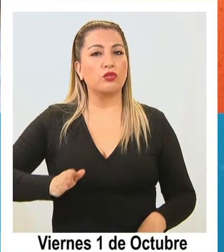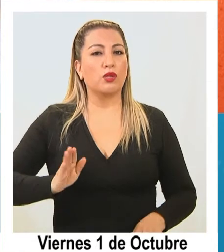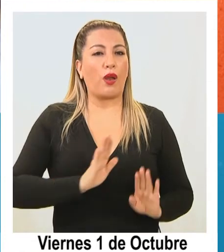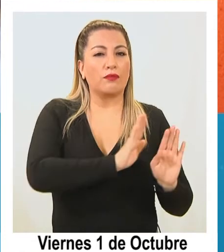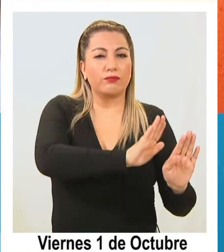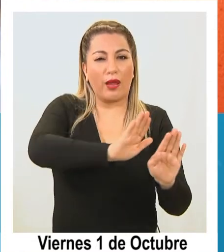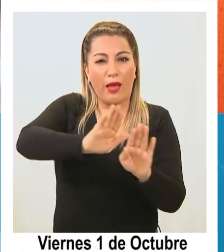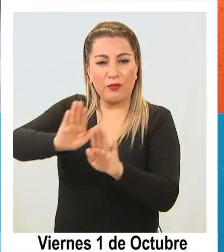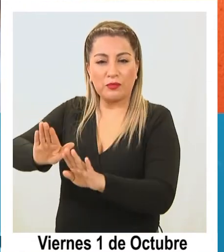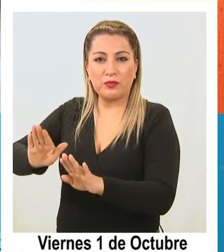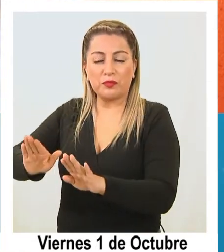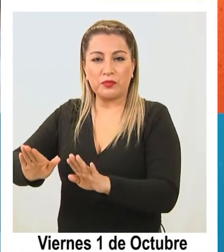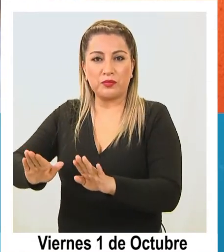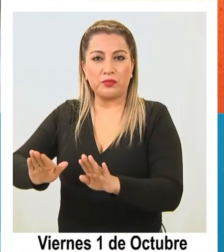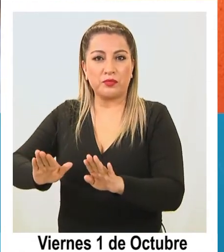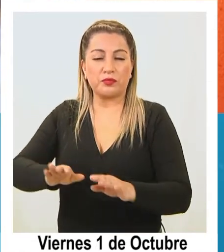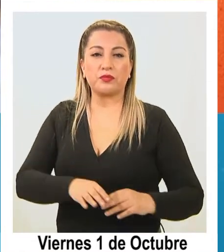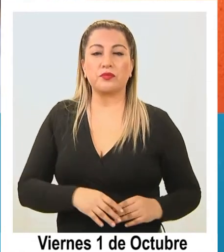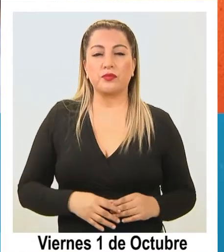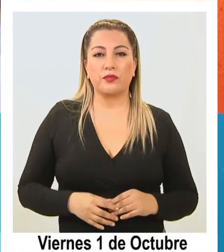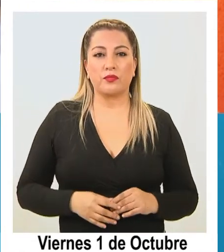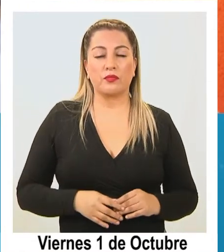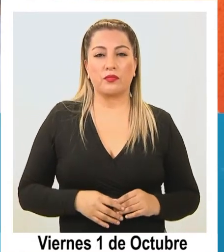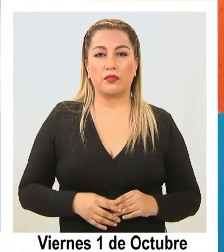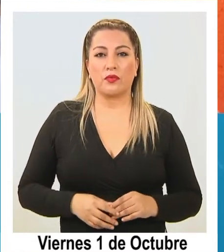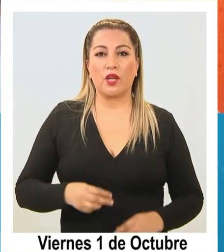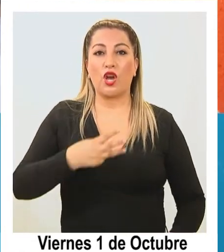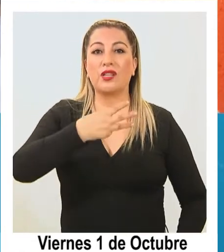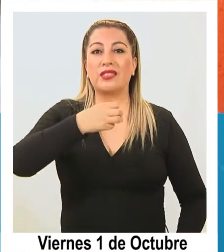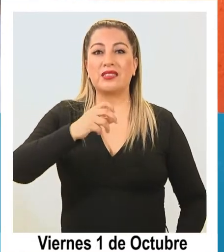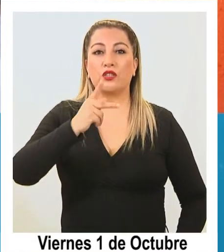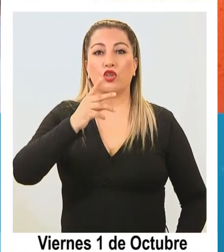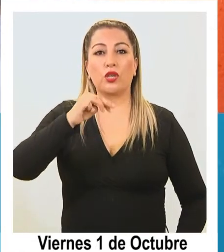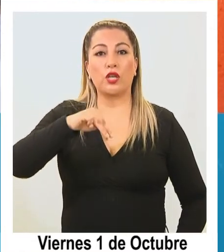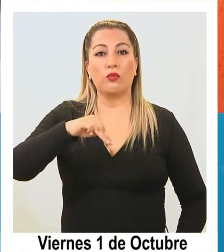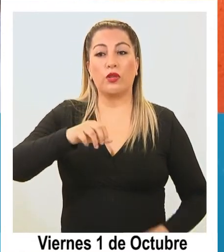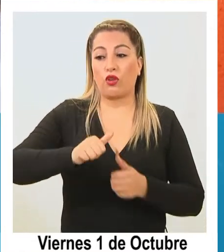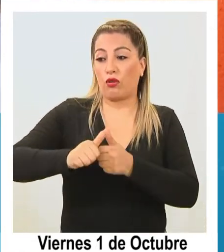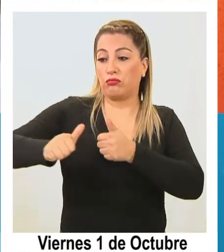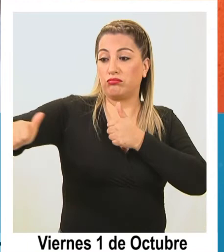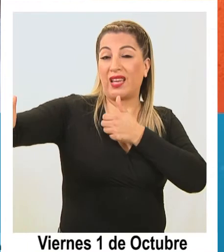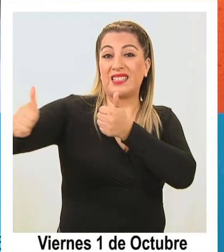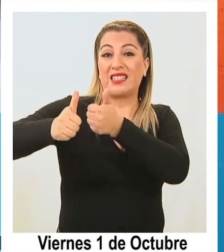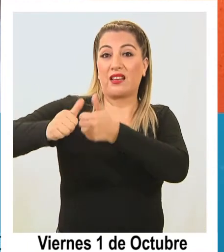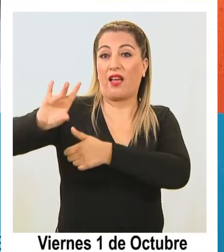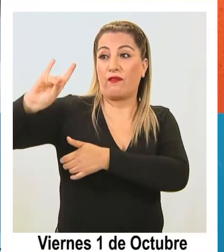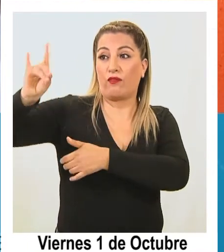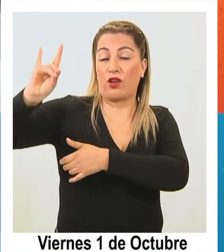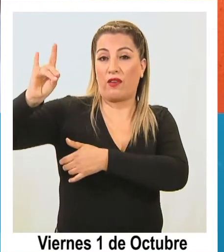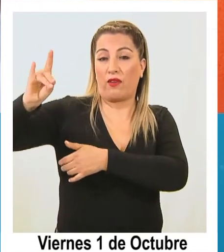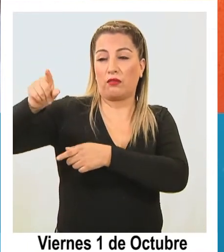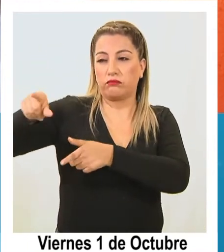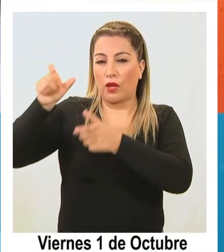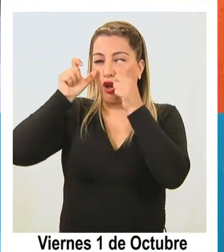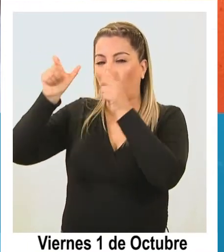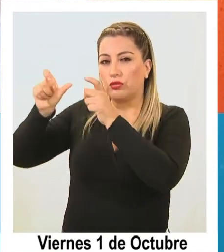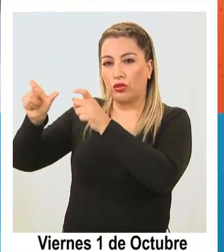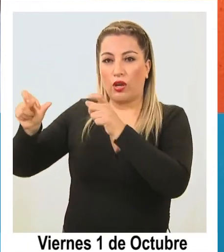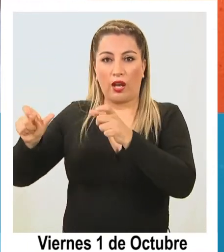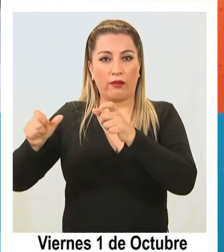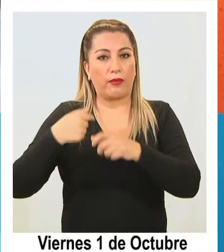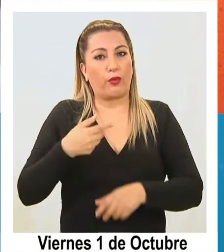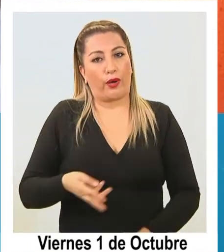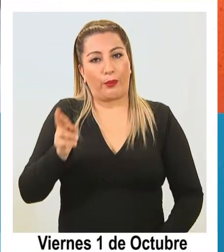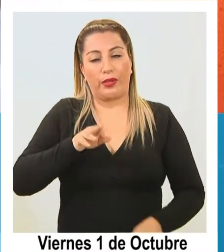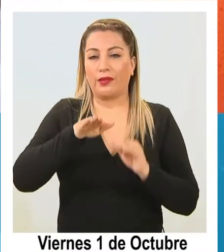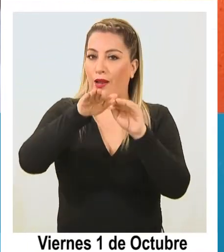reforzando lo que es los 300 kilómetros de frontera que tenemos con Bolivia. Vamos a insistir muchísimo en eso para